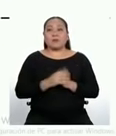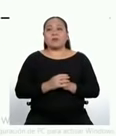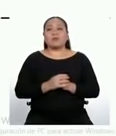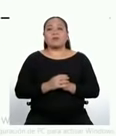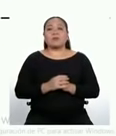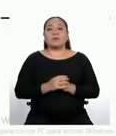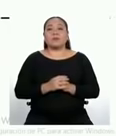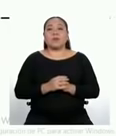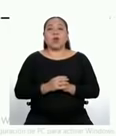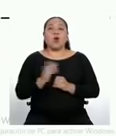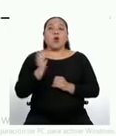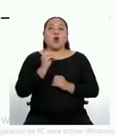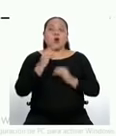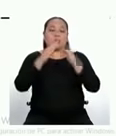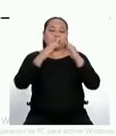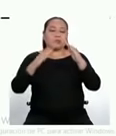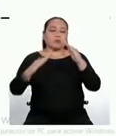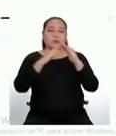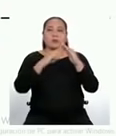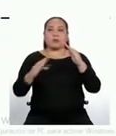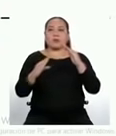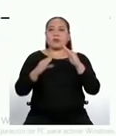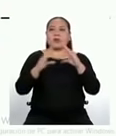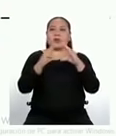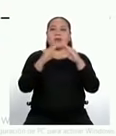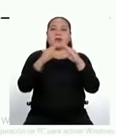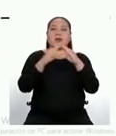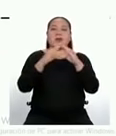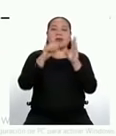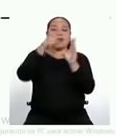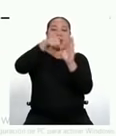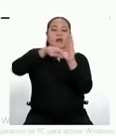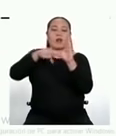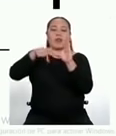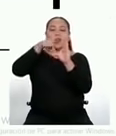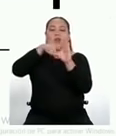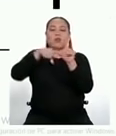vemos el techo del corredor, que viene a ser un triángulo rectángulo.